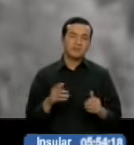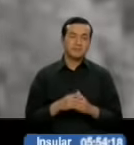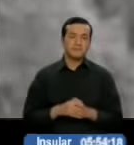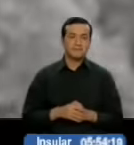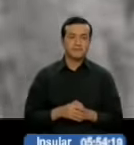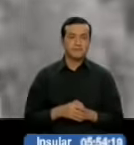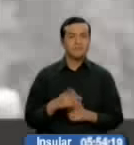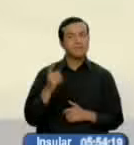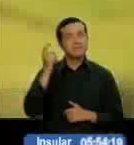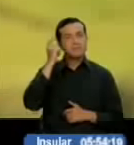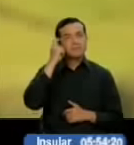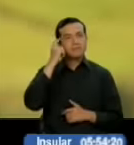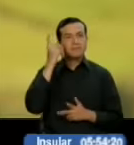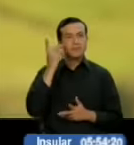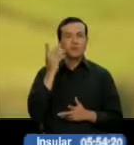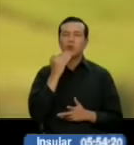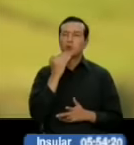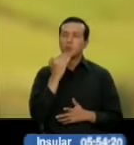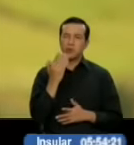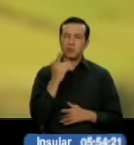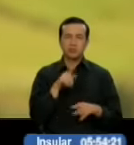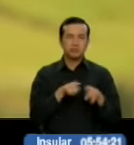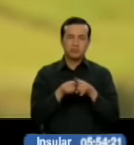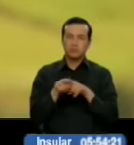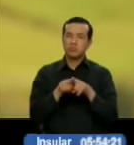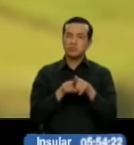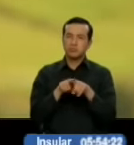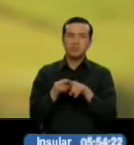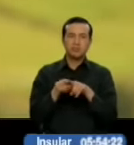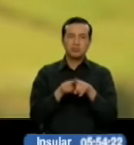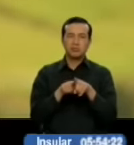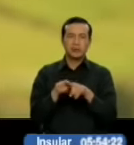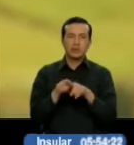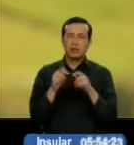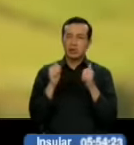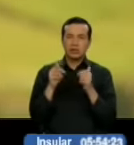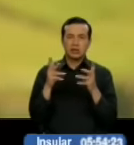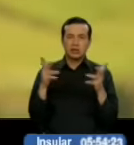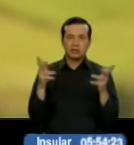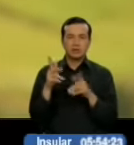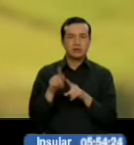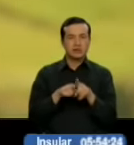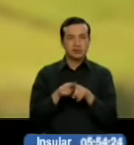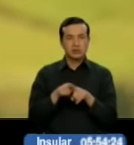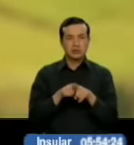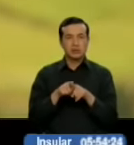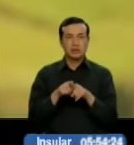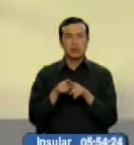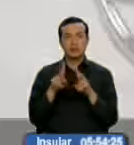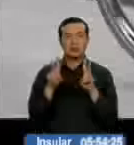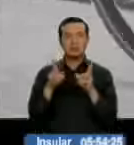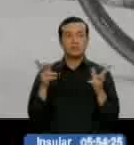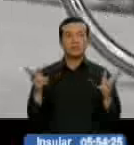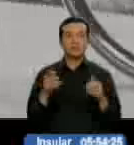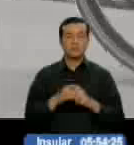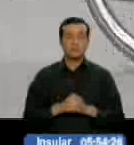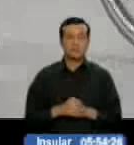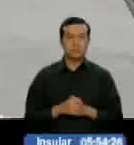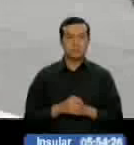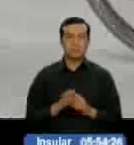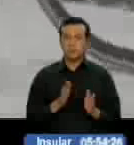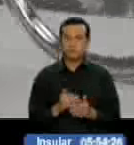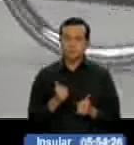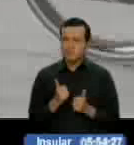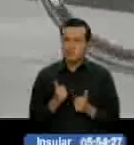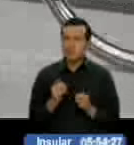fue por esa competencia que no me fue tan bien y supuestamente pues, estaba bien